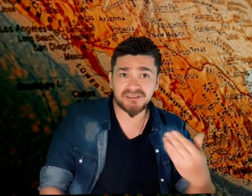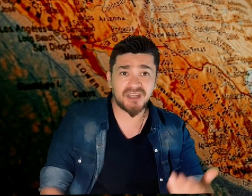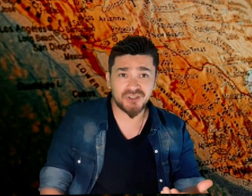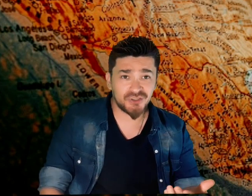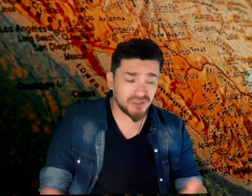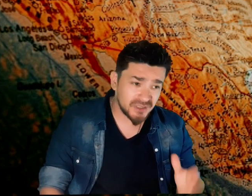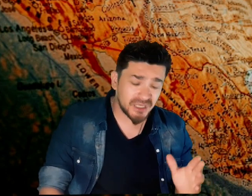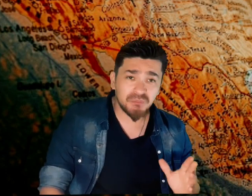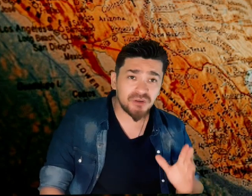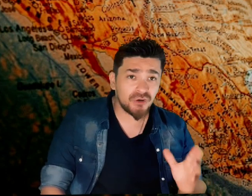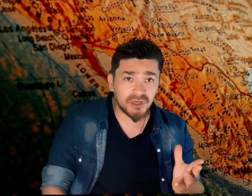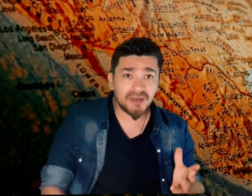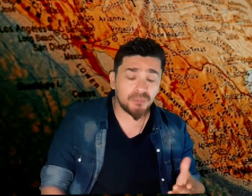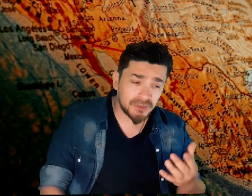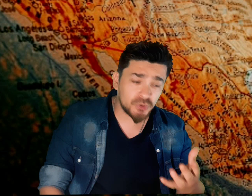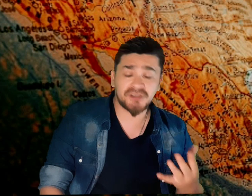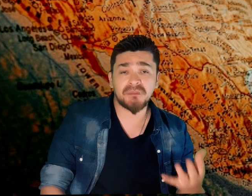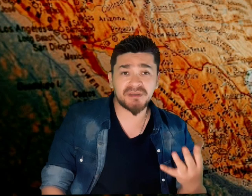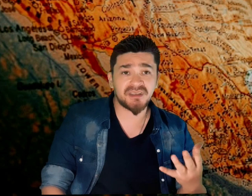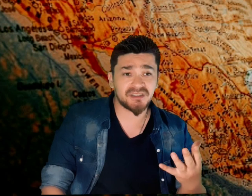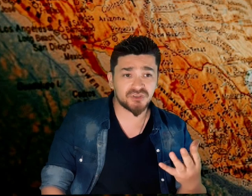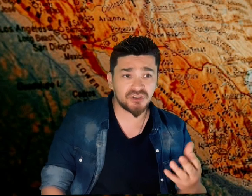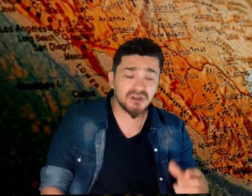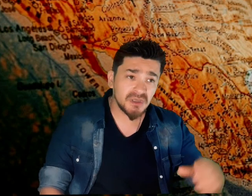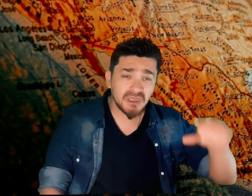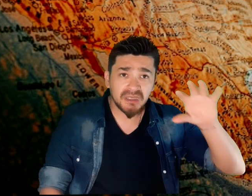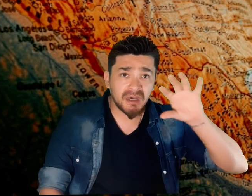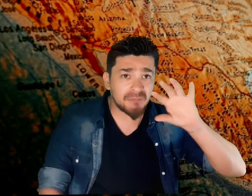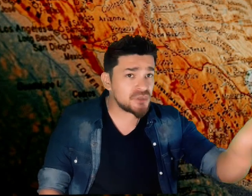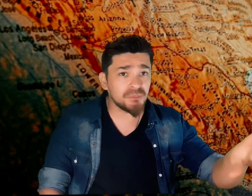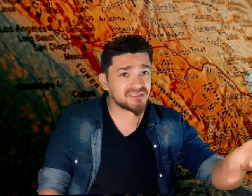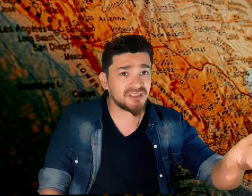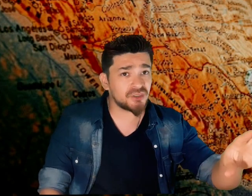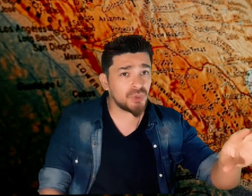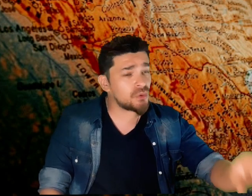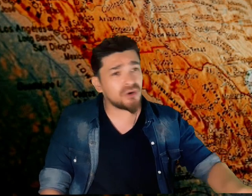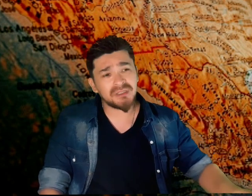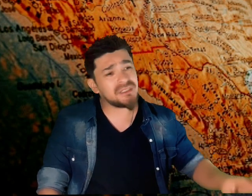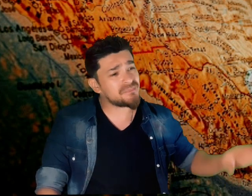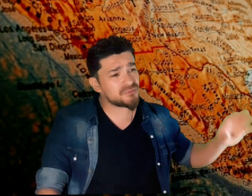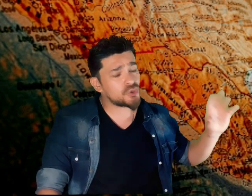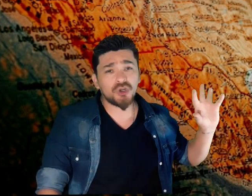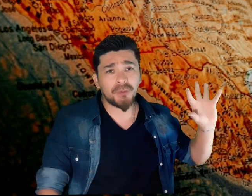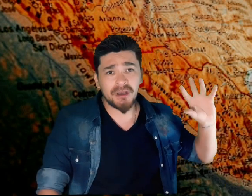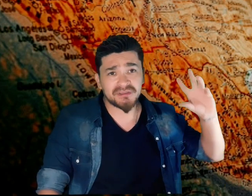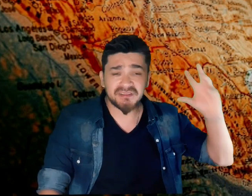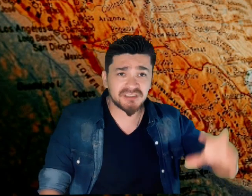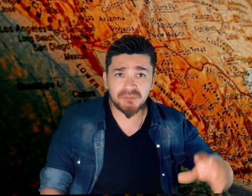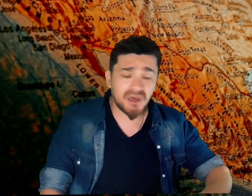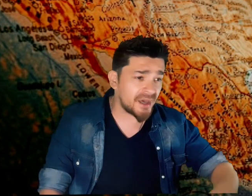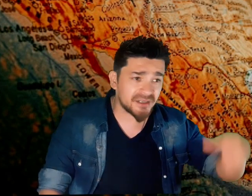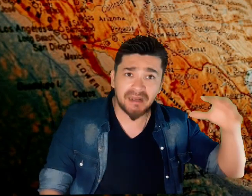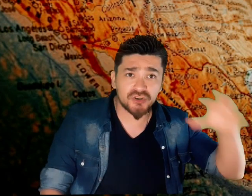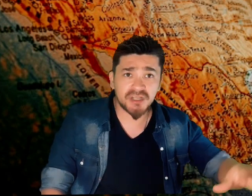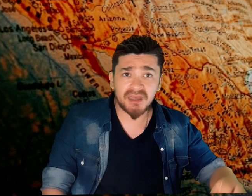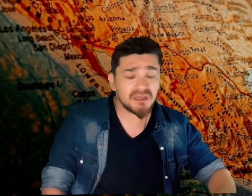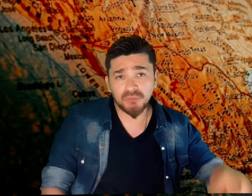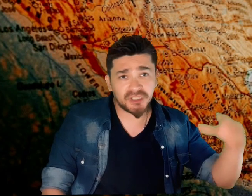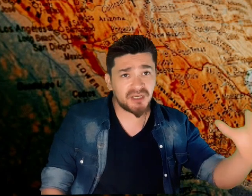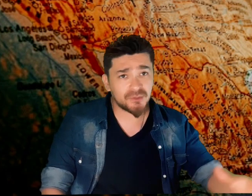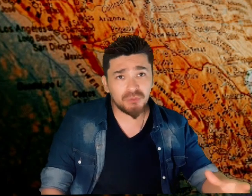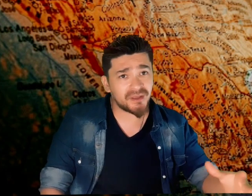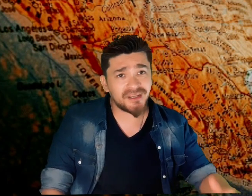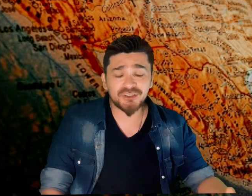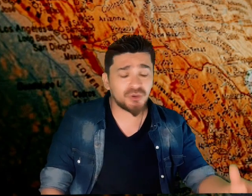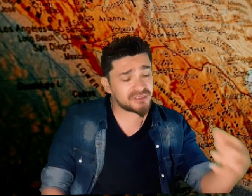año tras año, ¿no? Es medio alocado, pero muchas veces pasa eso, ¿no? Viene un presidente nuevo y todos los problemas encima, arreglalo ya,